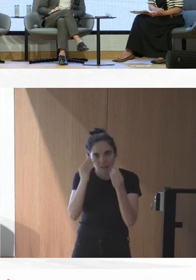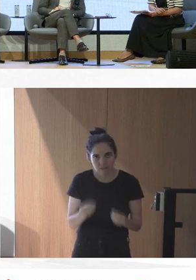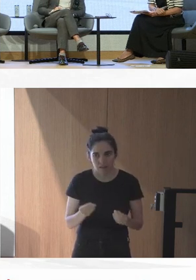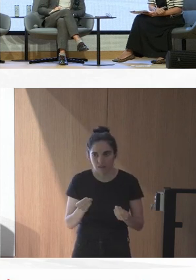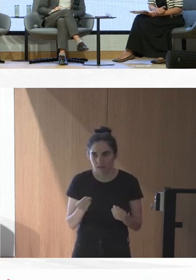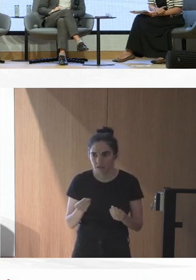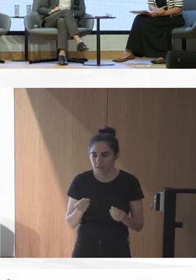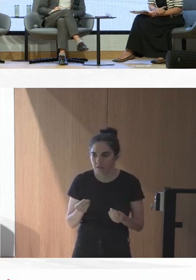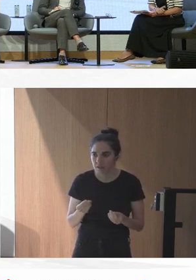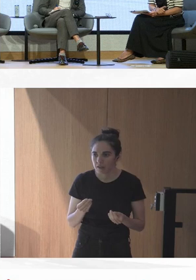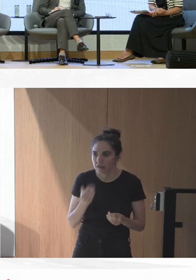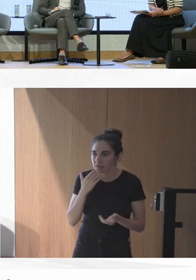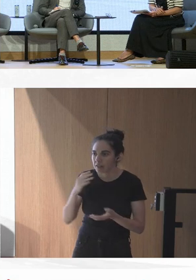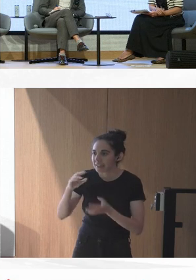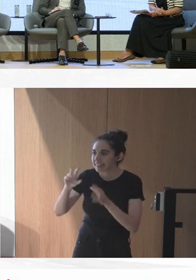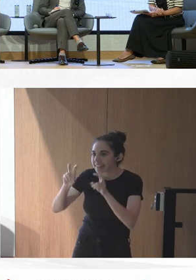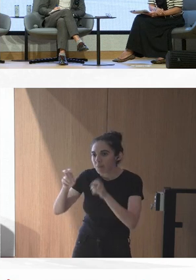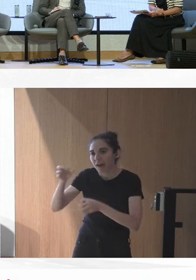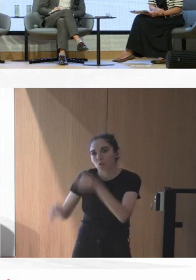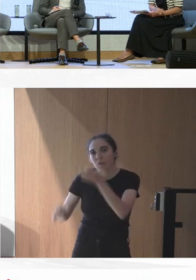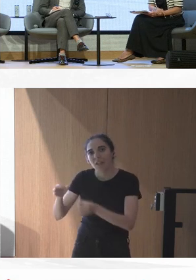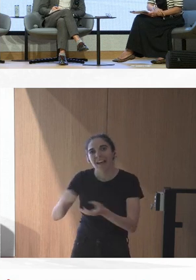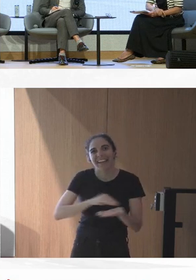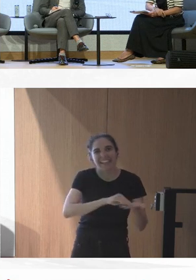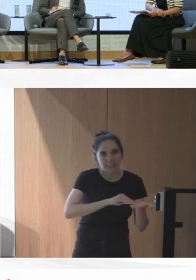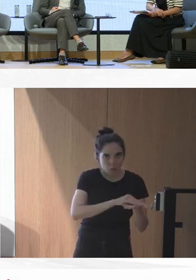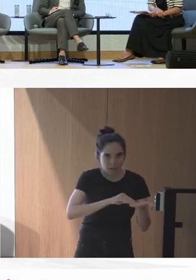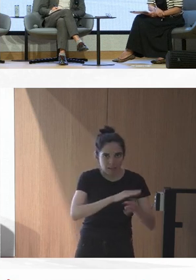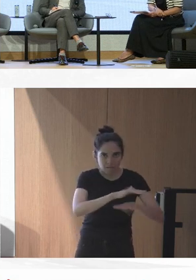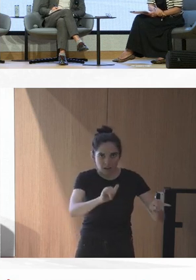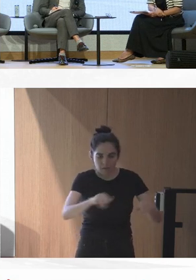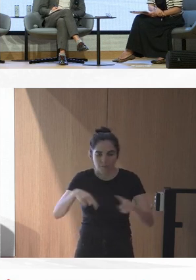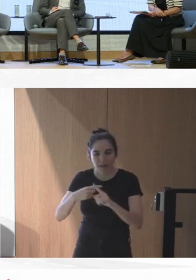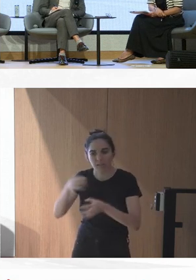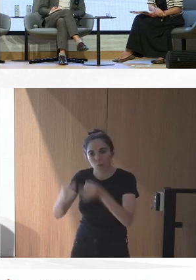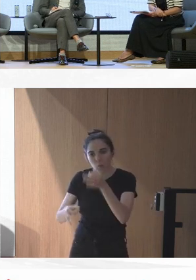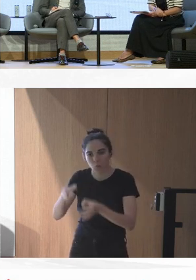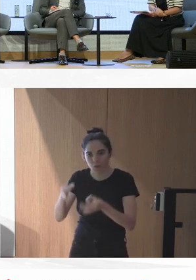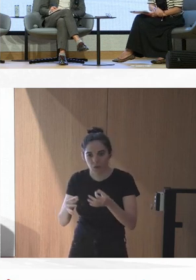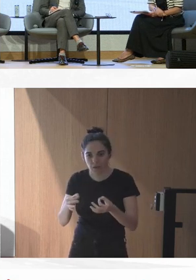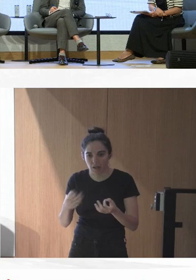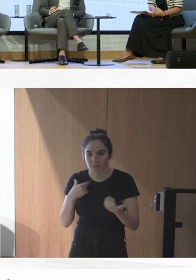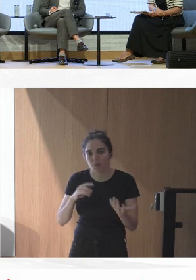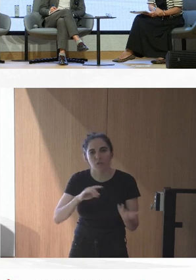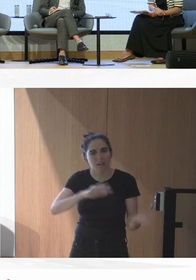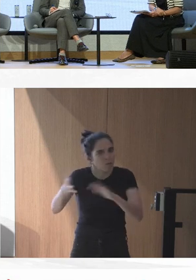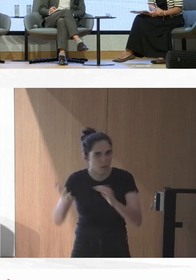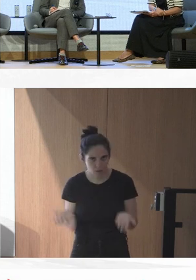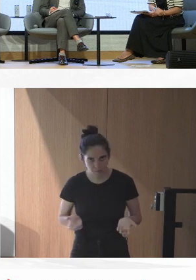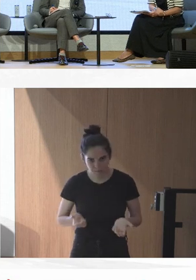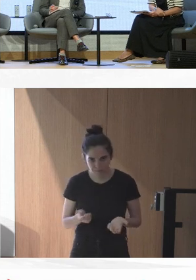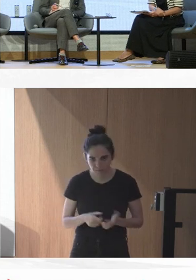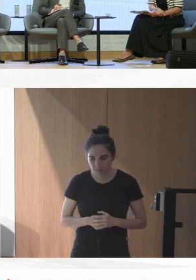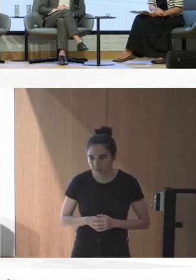invertir en la justicia restaurativa y en la justicia transformadora, ¿no? Y en el ámbito específico del sistema